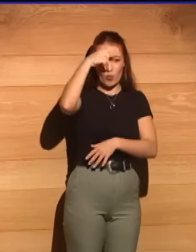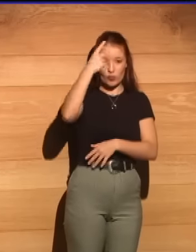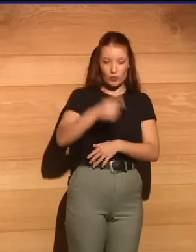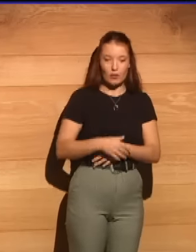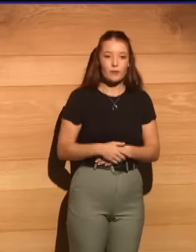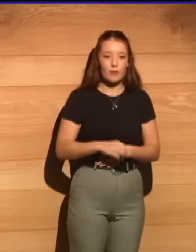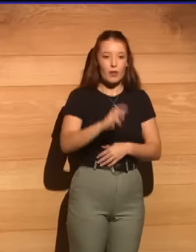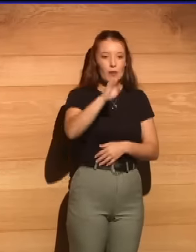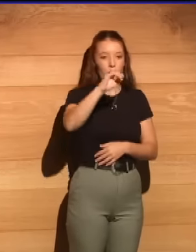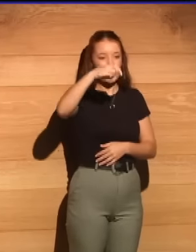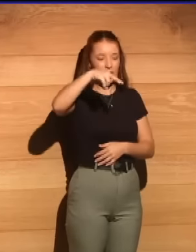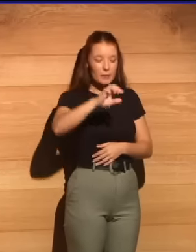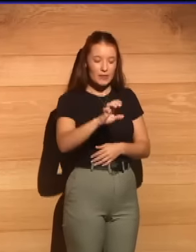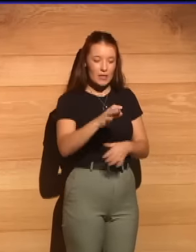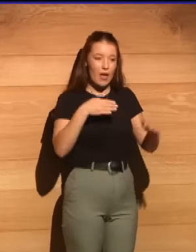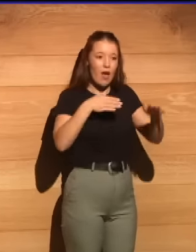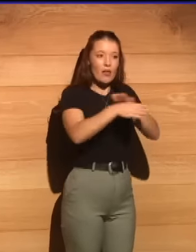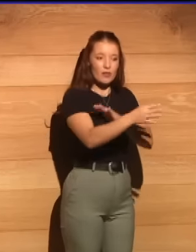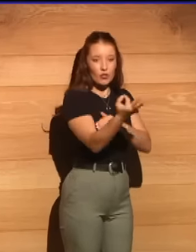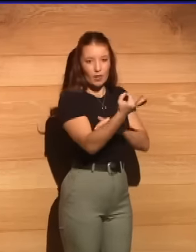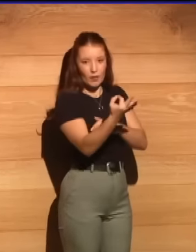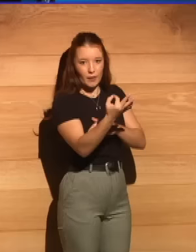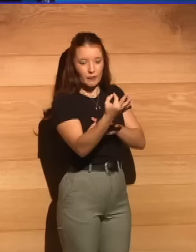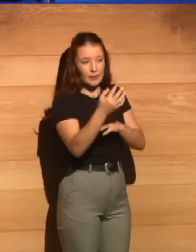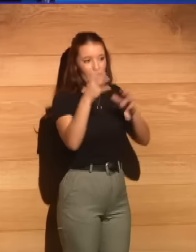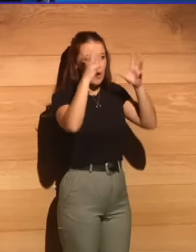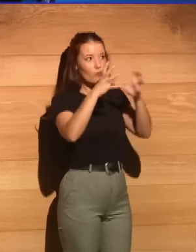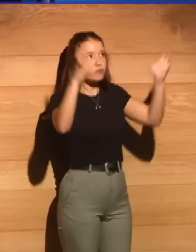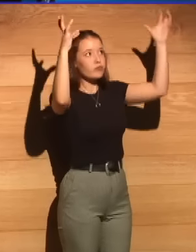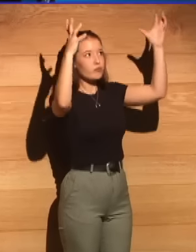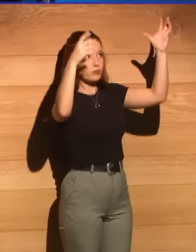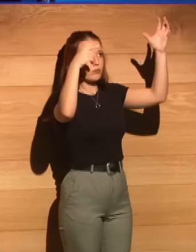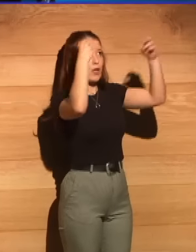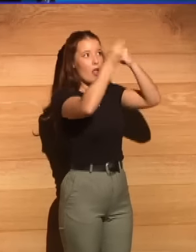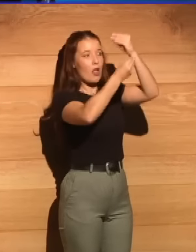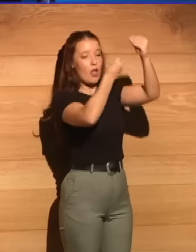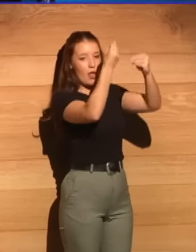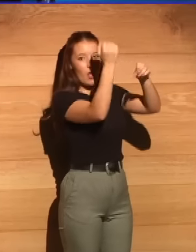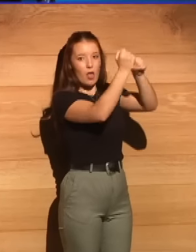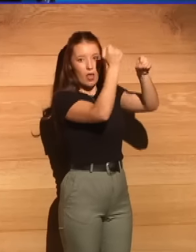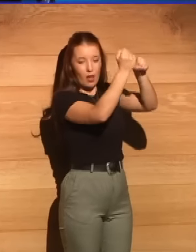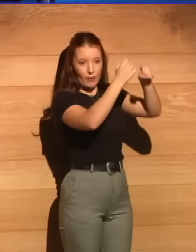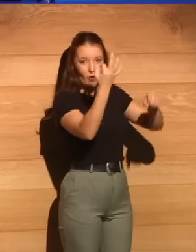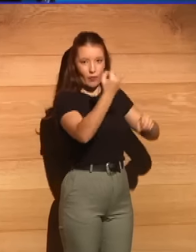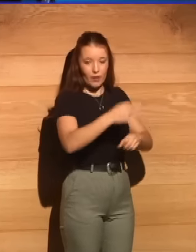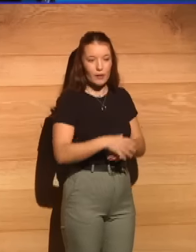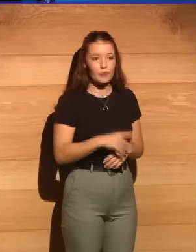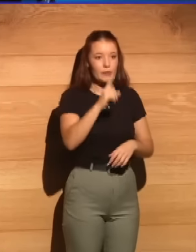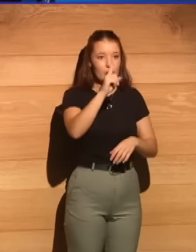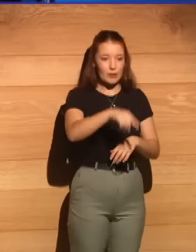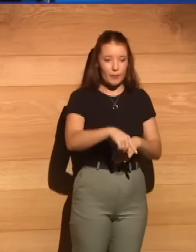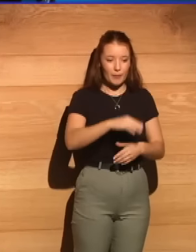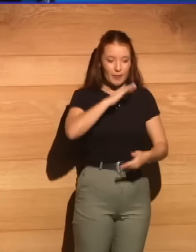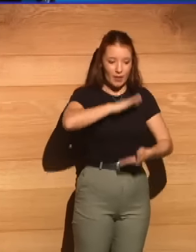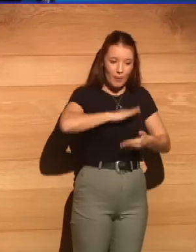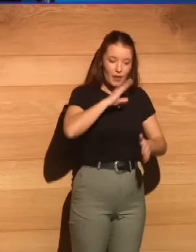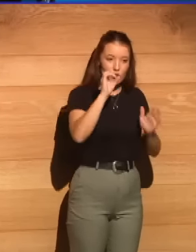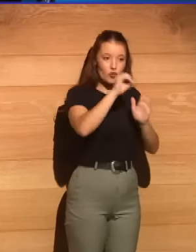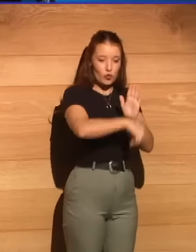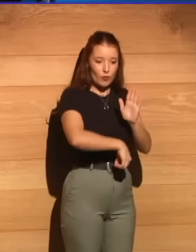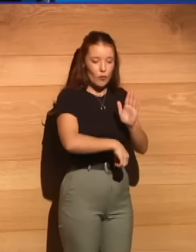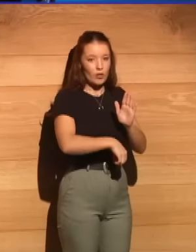por ejemplo, a procesamiento en la nube, a habilidades de comercio electrónico, a capacidades de software as a